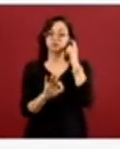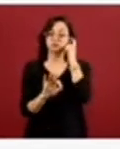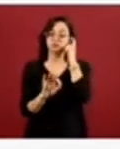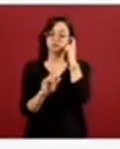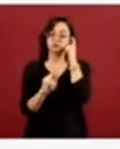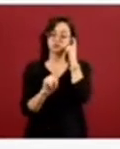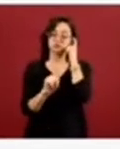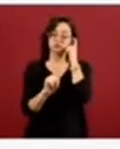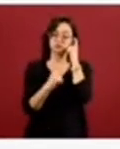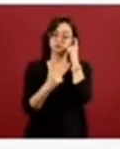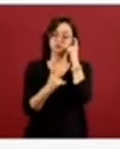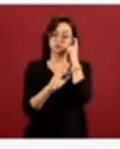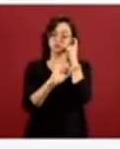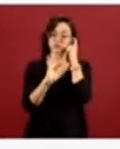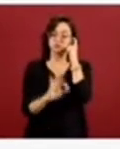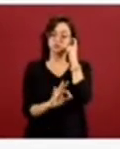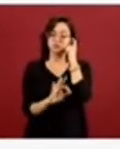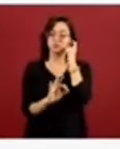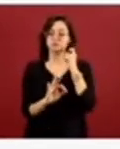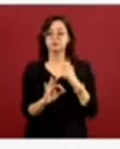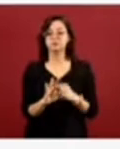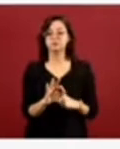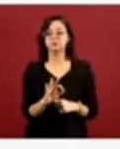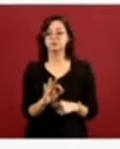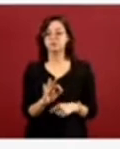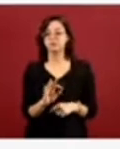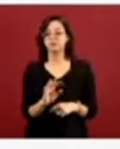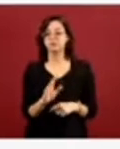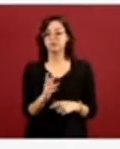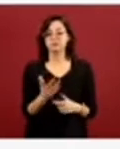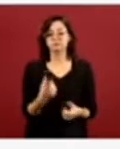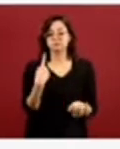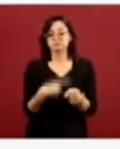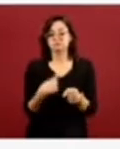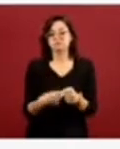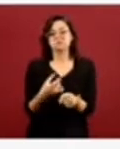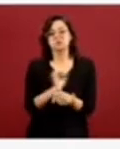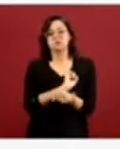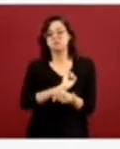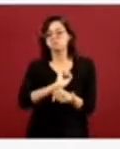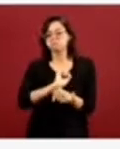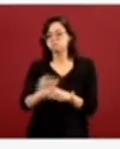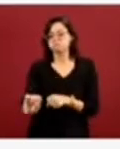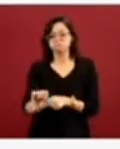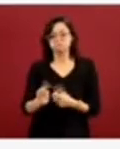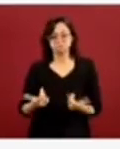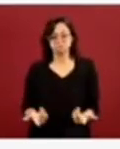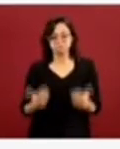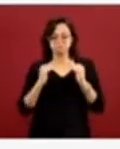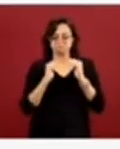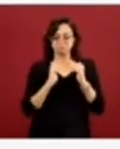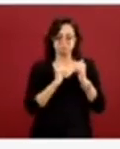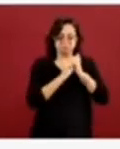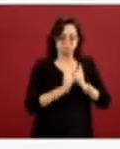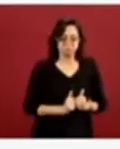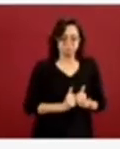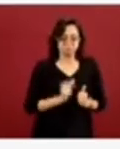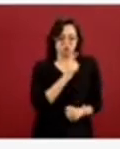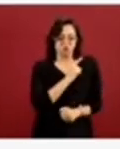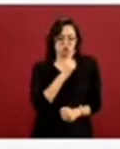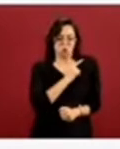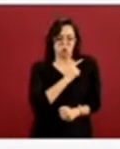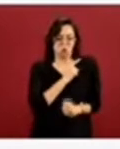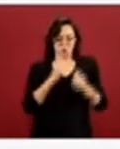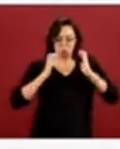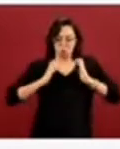80, 78%, se comporta como una enfermedad leve, que se autolimita, se quita sola y la persona